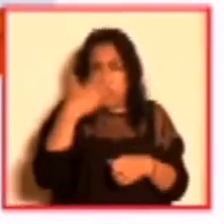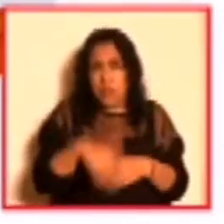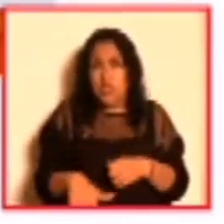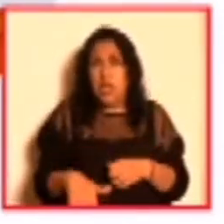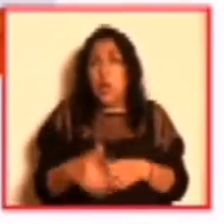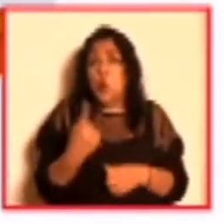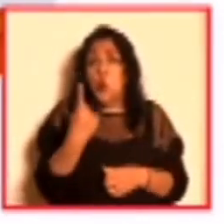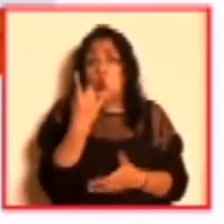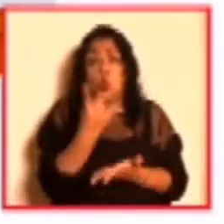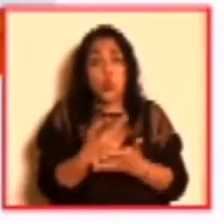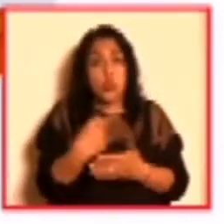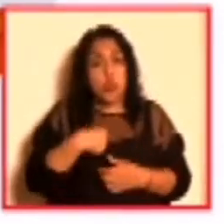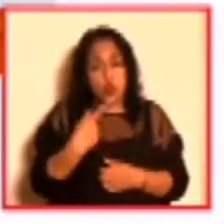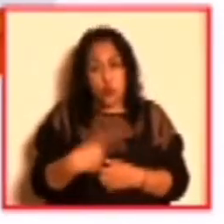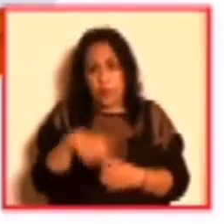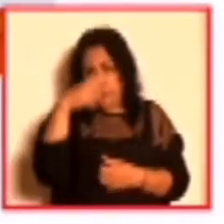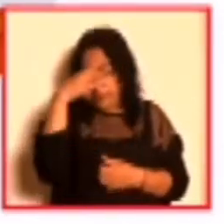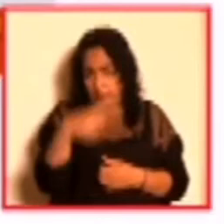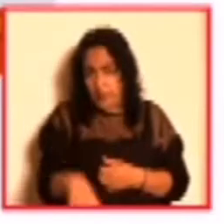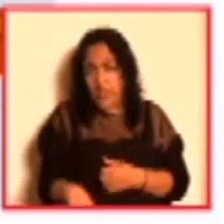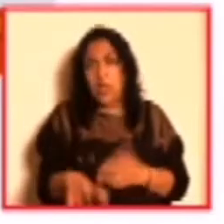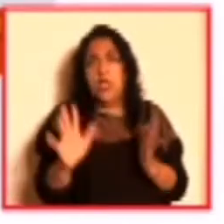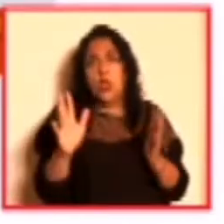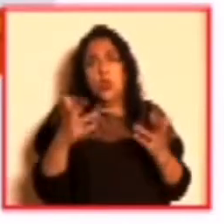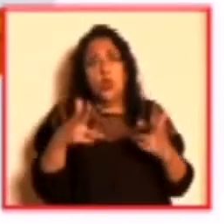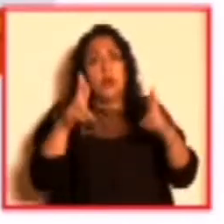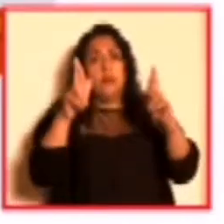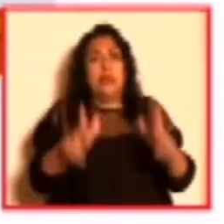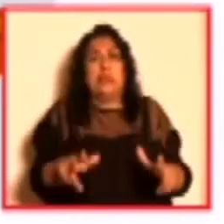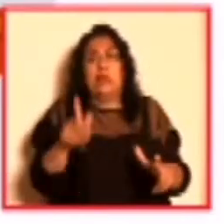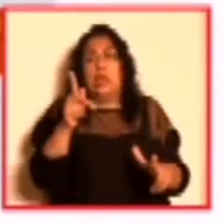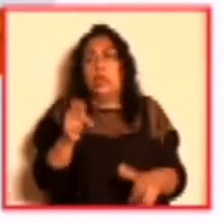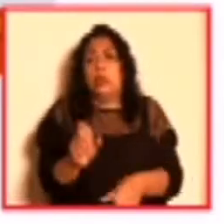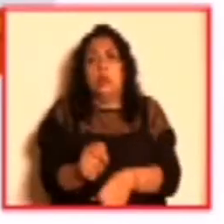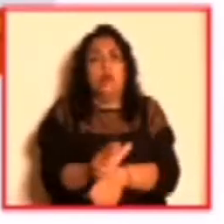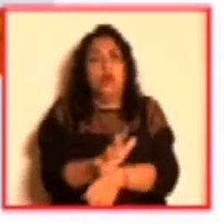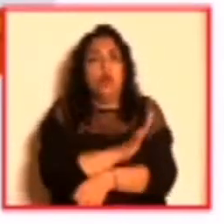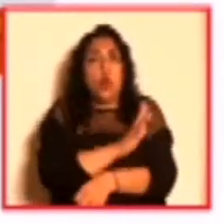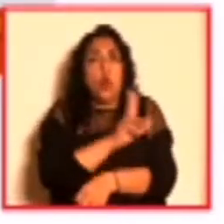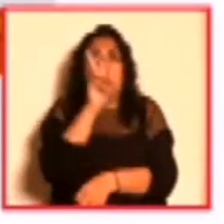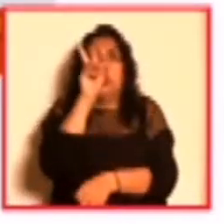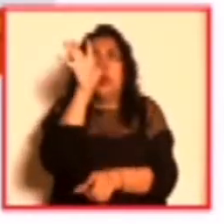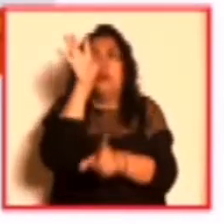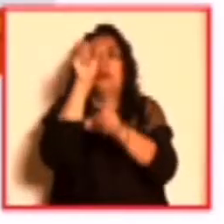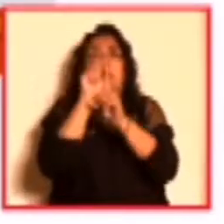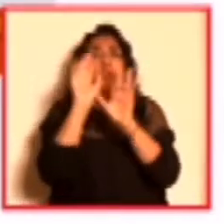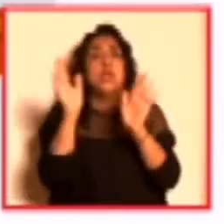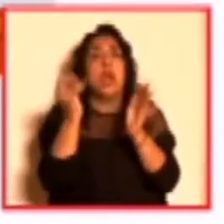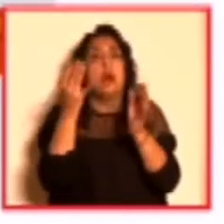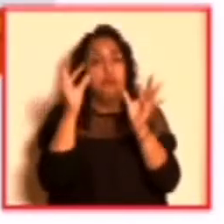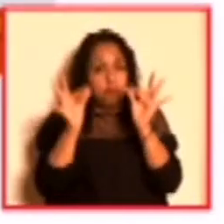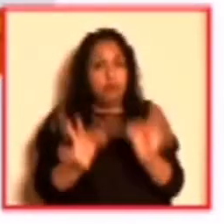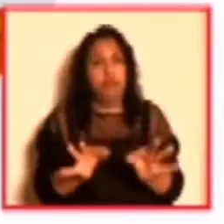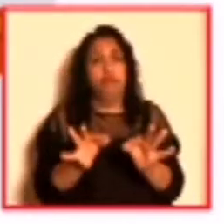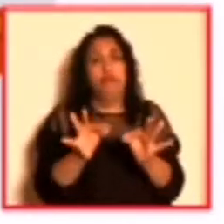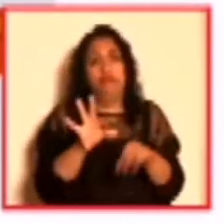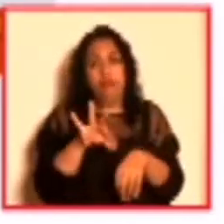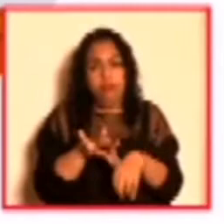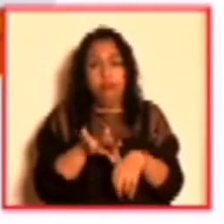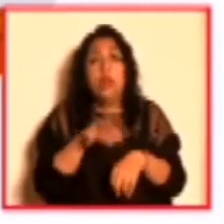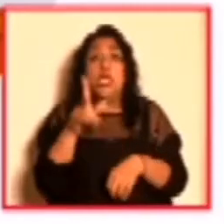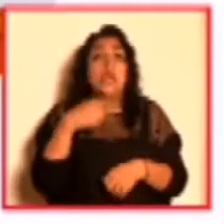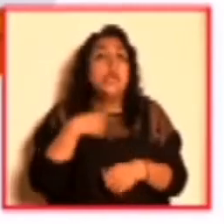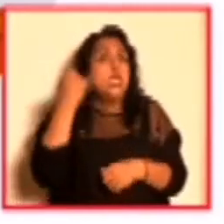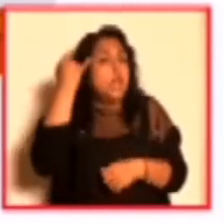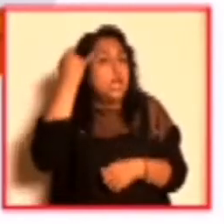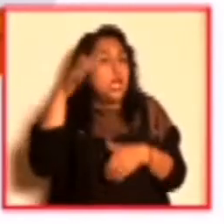mexicano. Pues representa mucha emoción, un sueño cumplido, una idea que yo tenía